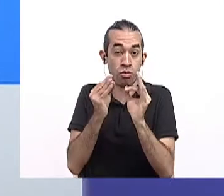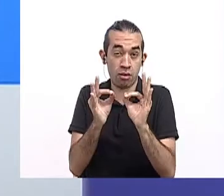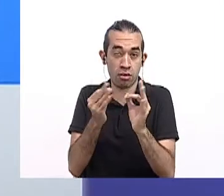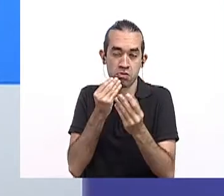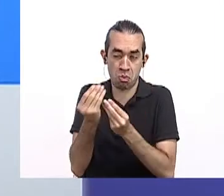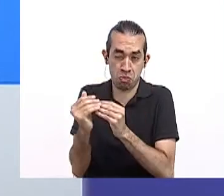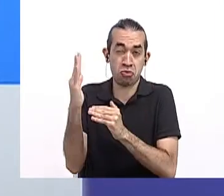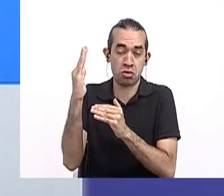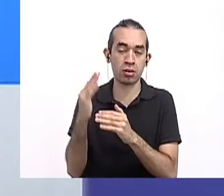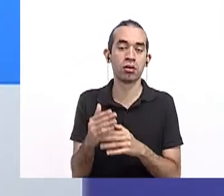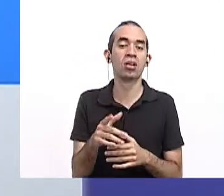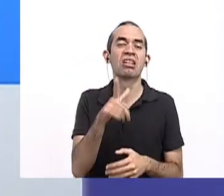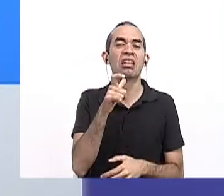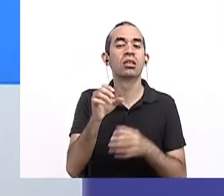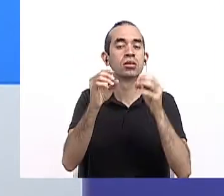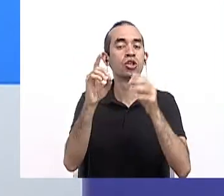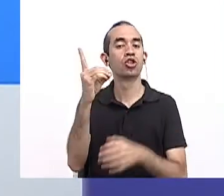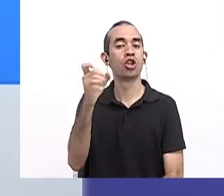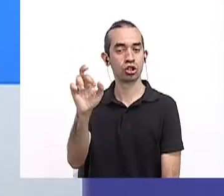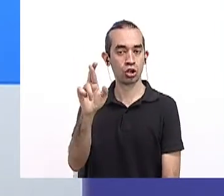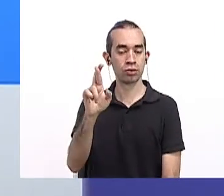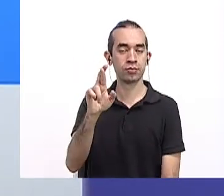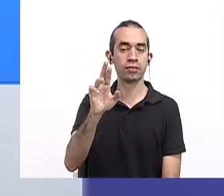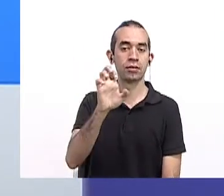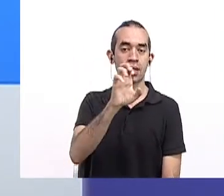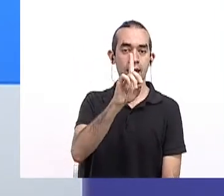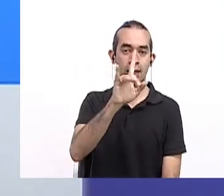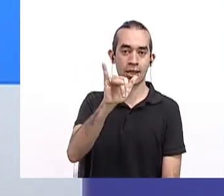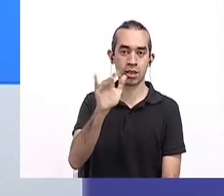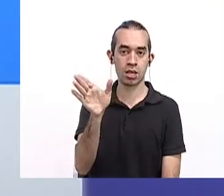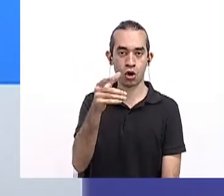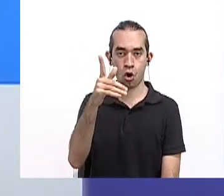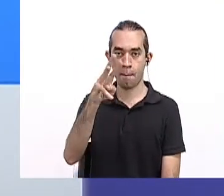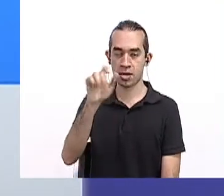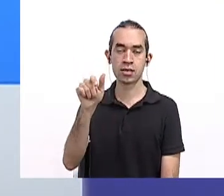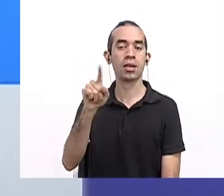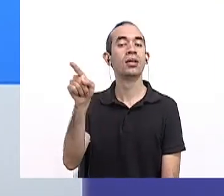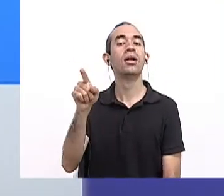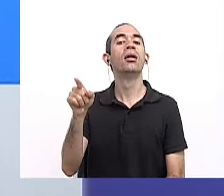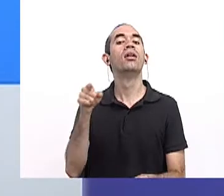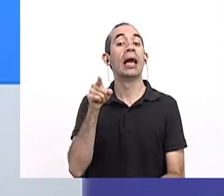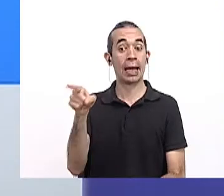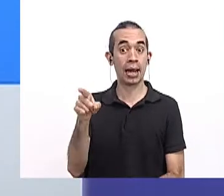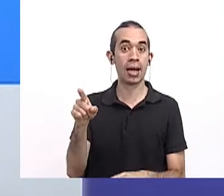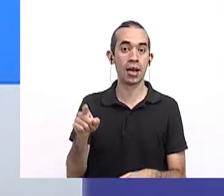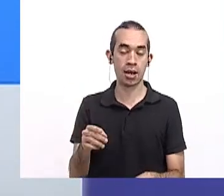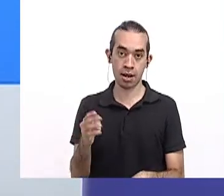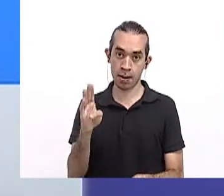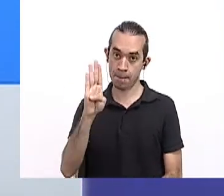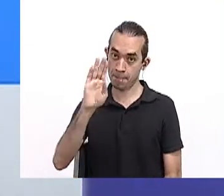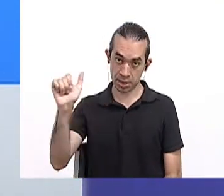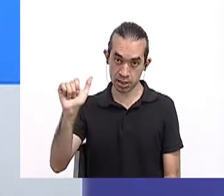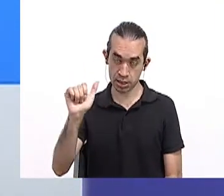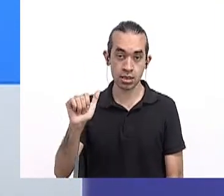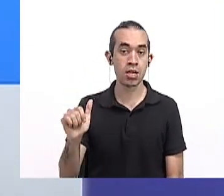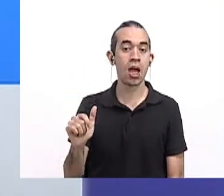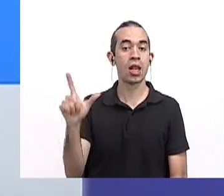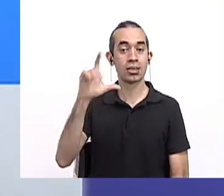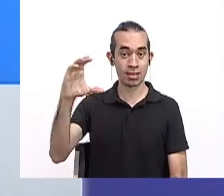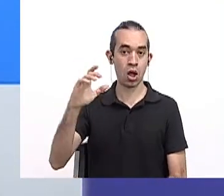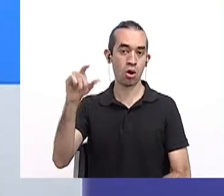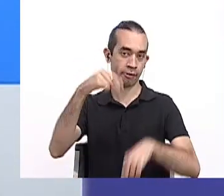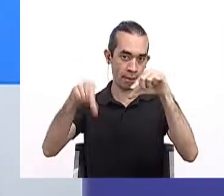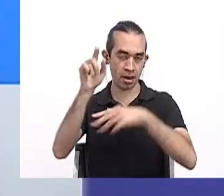con eddie jones el doctor eddy gómez es bachiller y licenciado en química por la universidad de costa rica máster en oceanografía